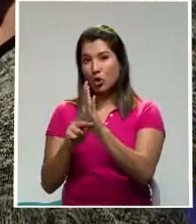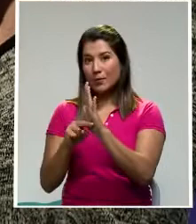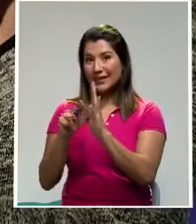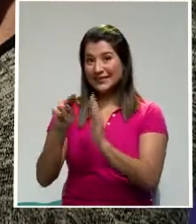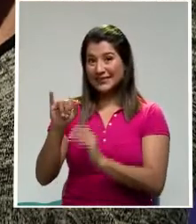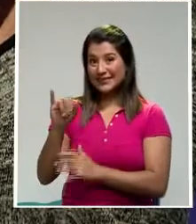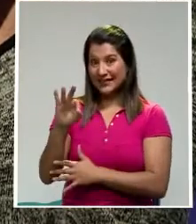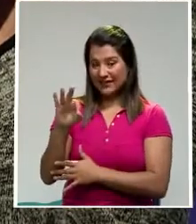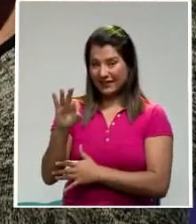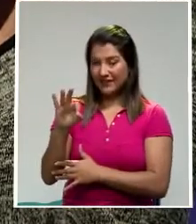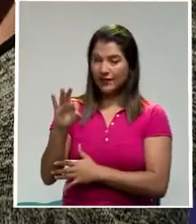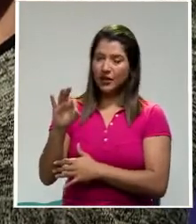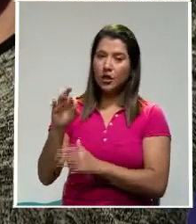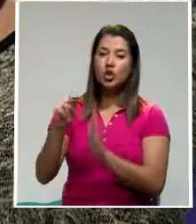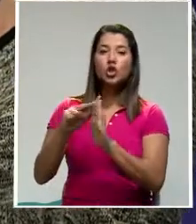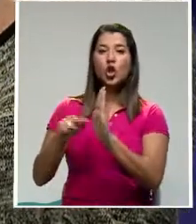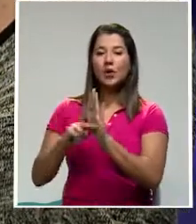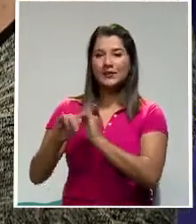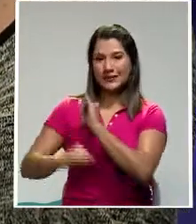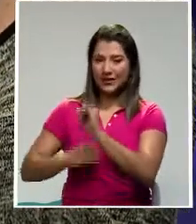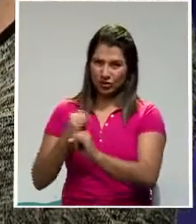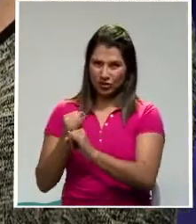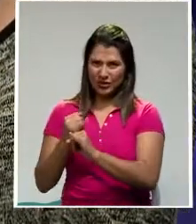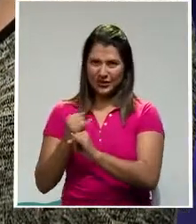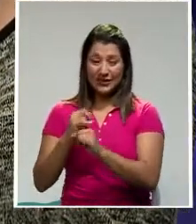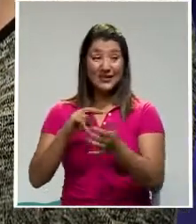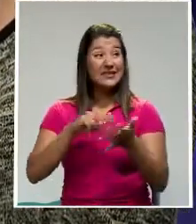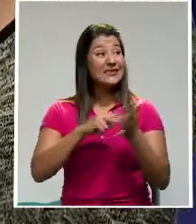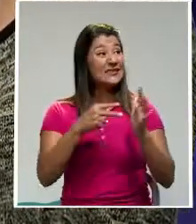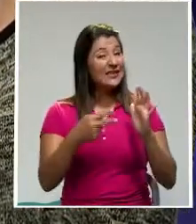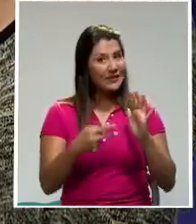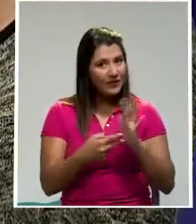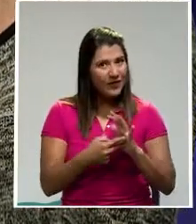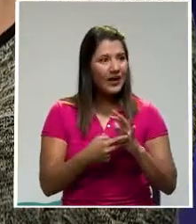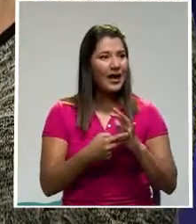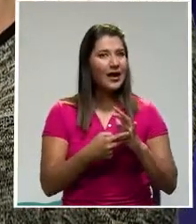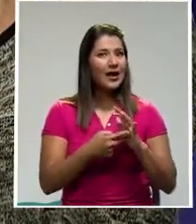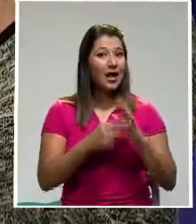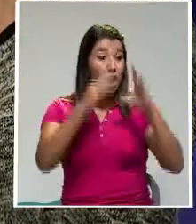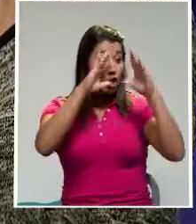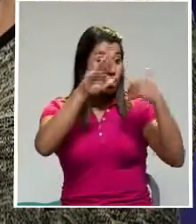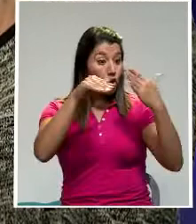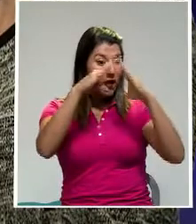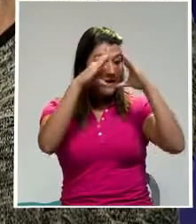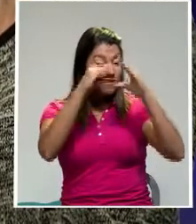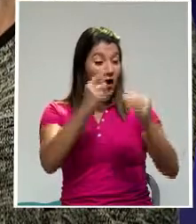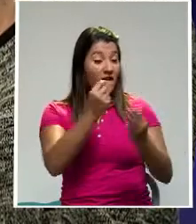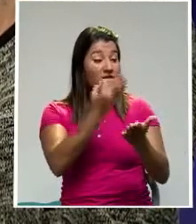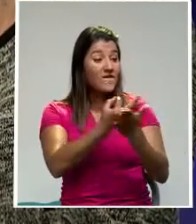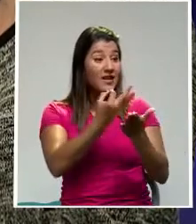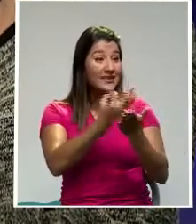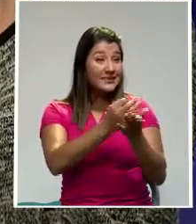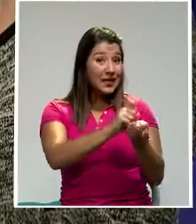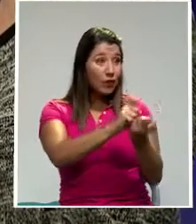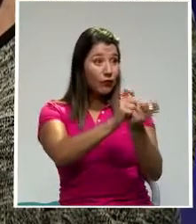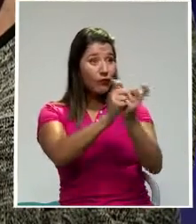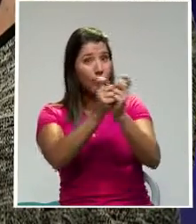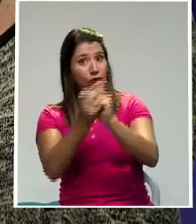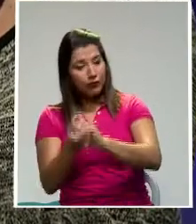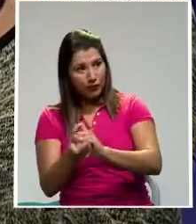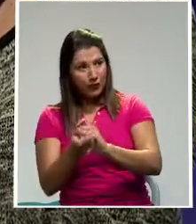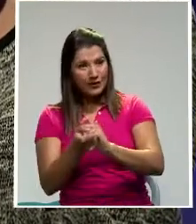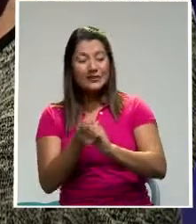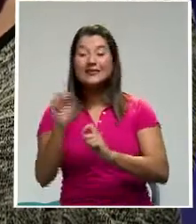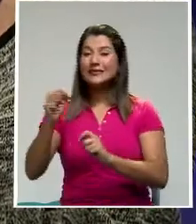Justamente el día... Que significan prácticamente que redibujar los estados financieros completamente.